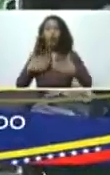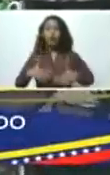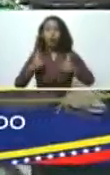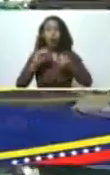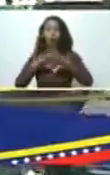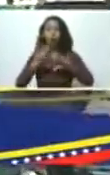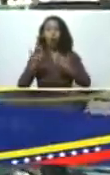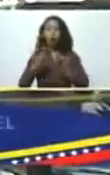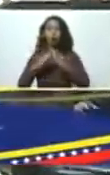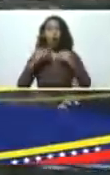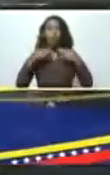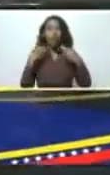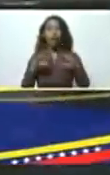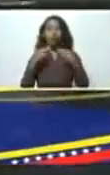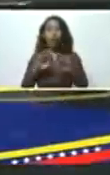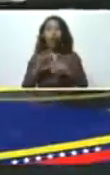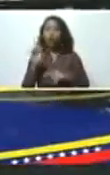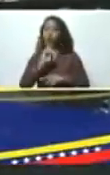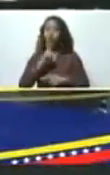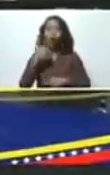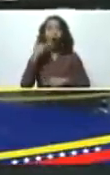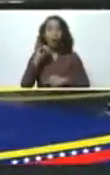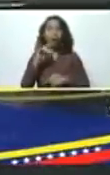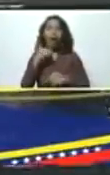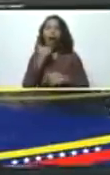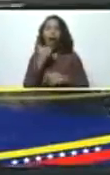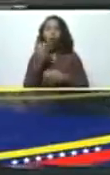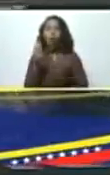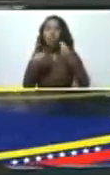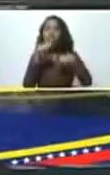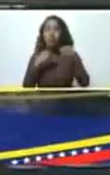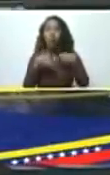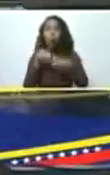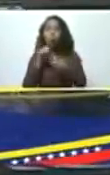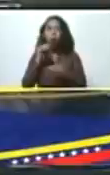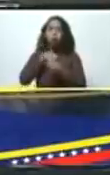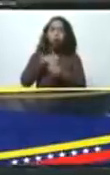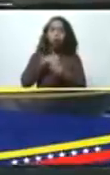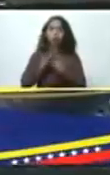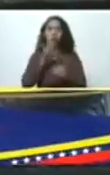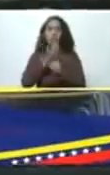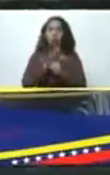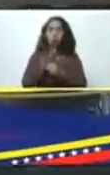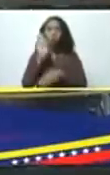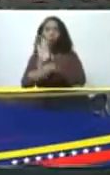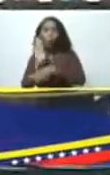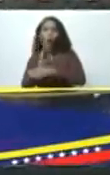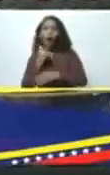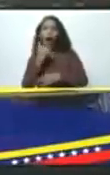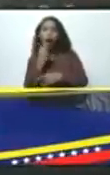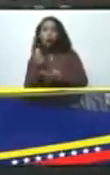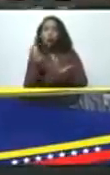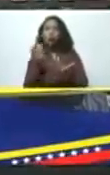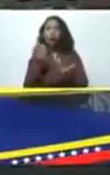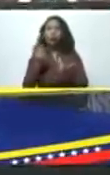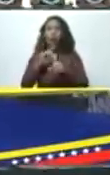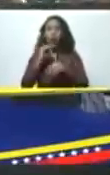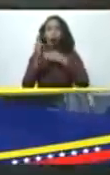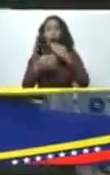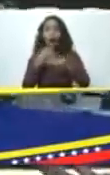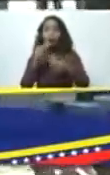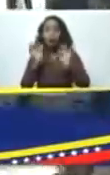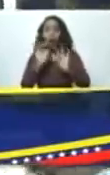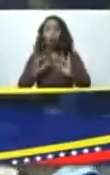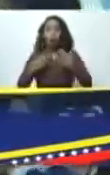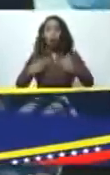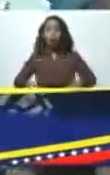es natural, naturista. Correcto, no tenemos ningún tipo de químico conservante ni tampoco algo que altere el organismo.